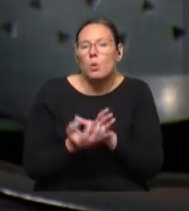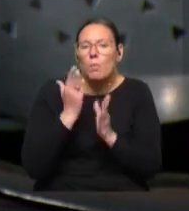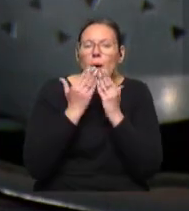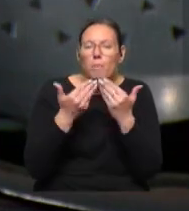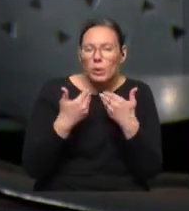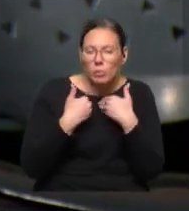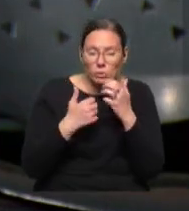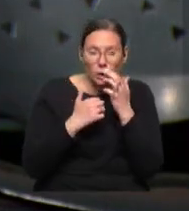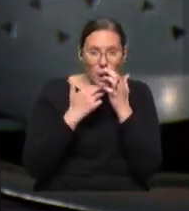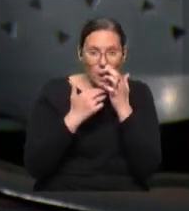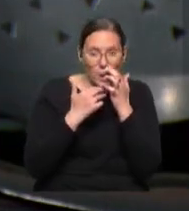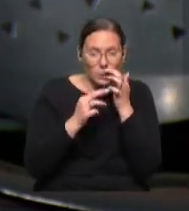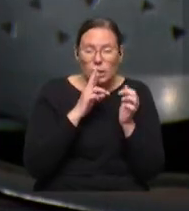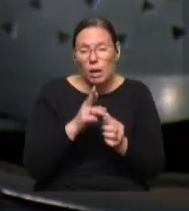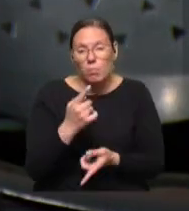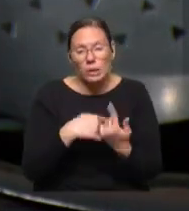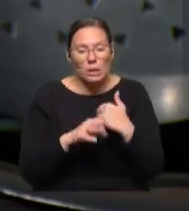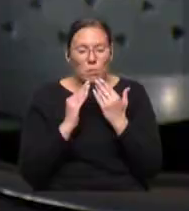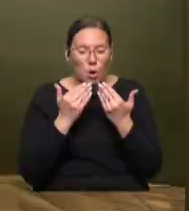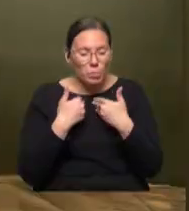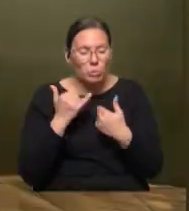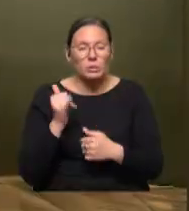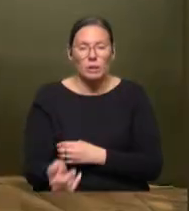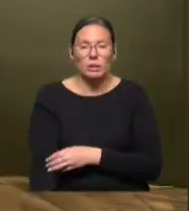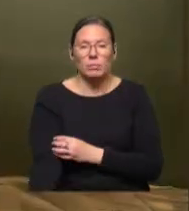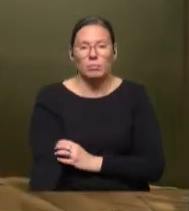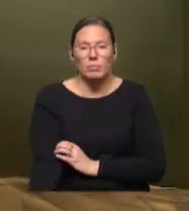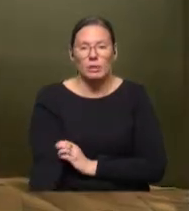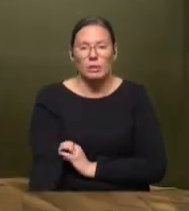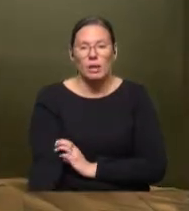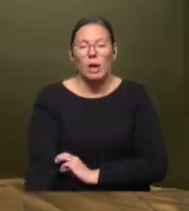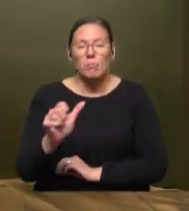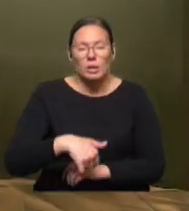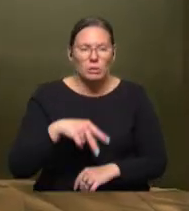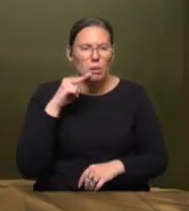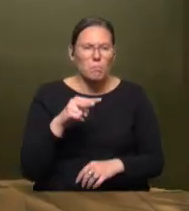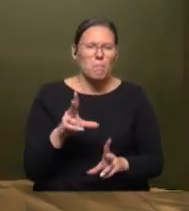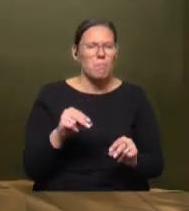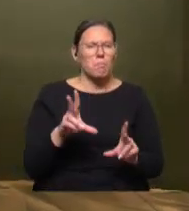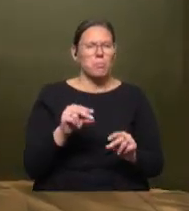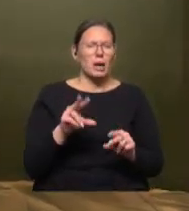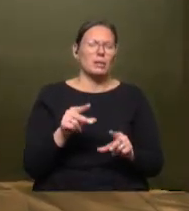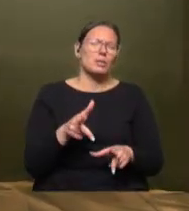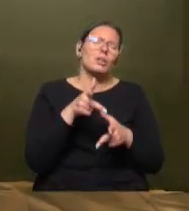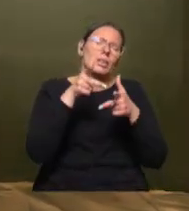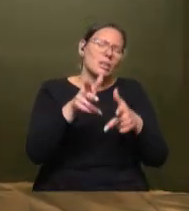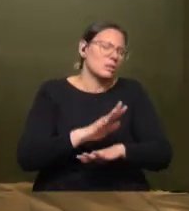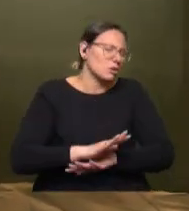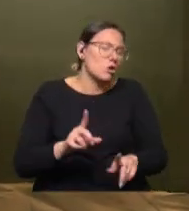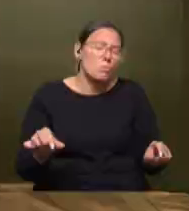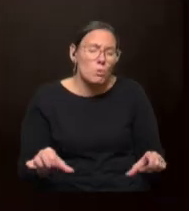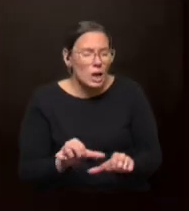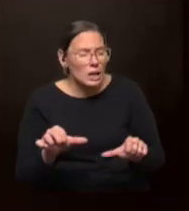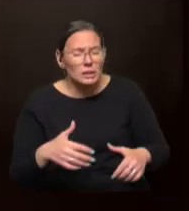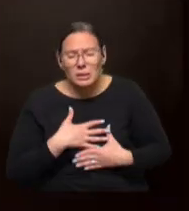muchas preguntas. Y en esas preguntas, ¿no? Es como que el público dice, no, me mató lo que me dijo, lo que hacen